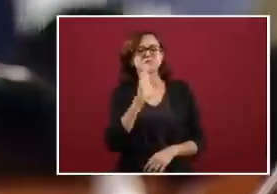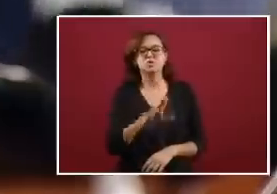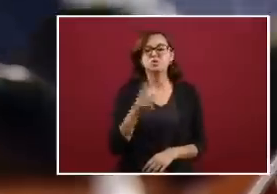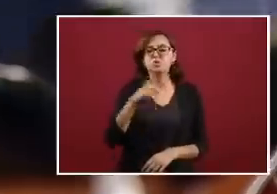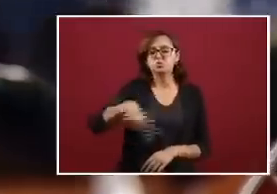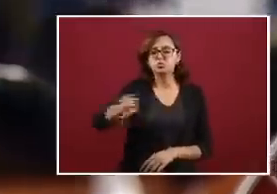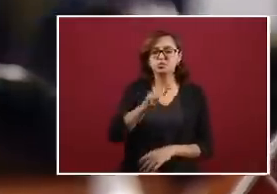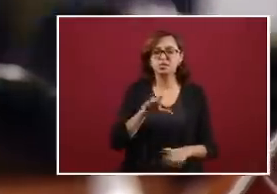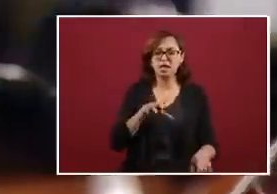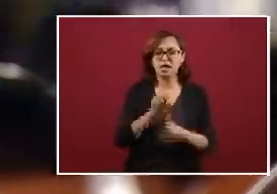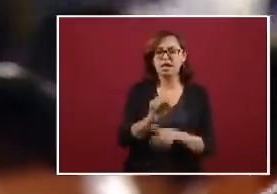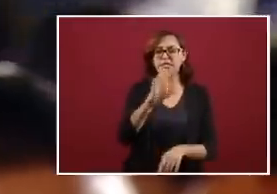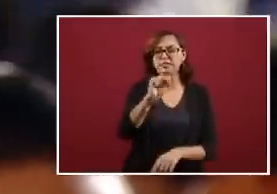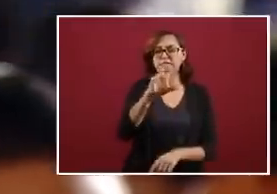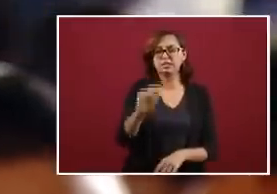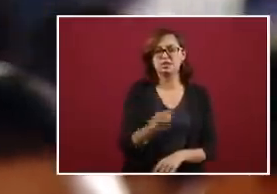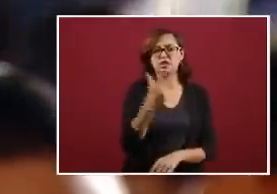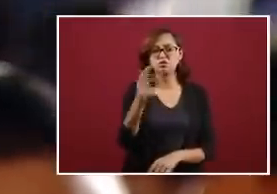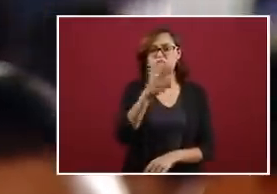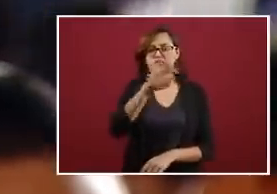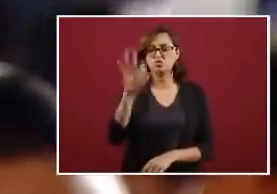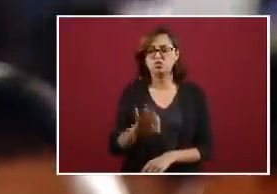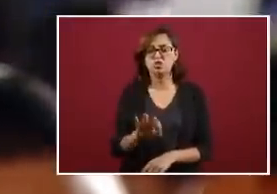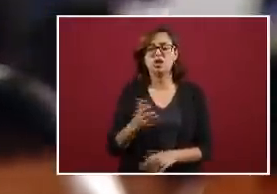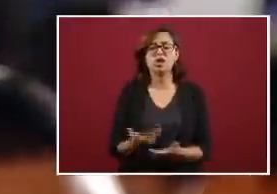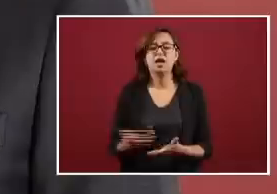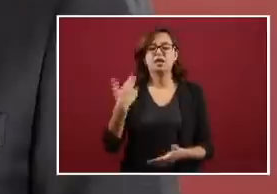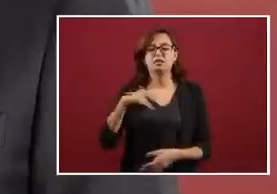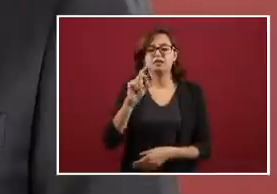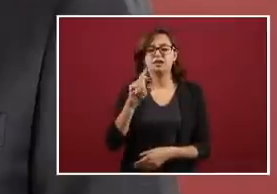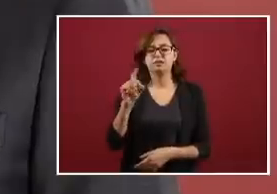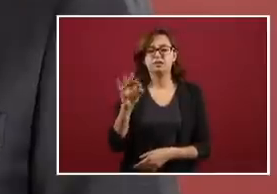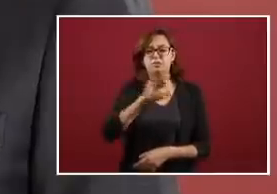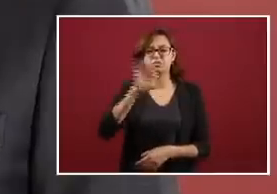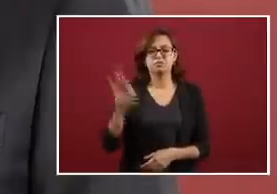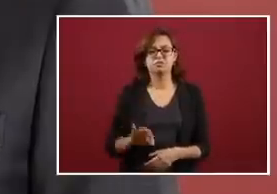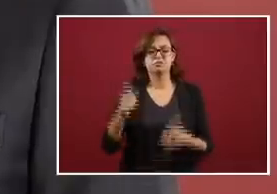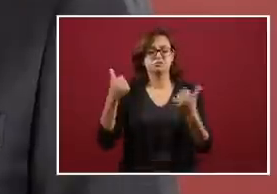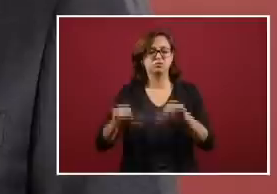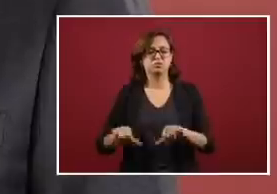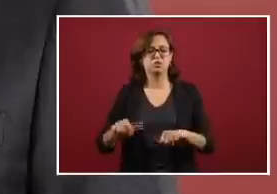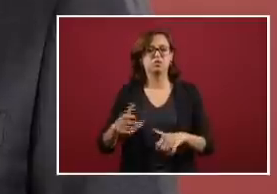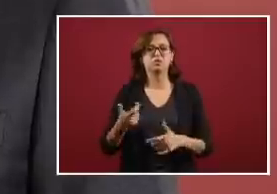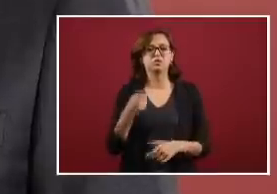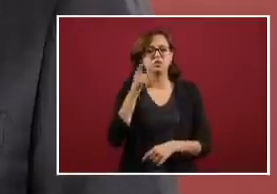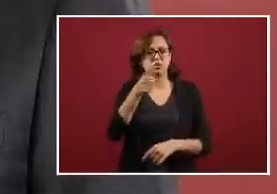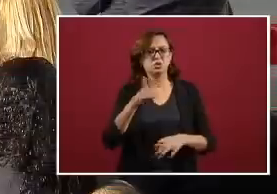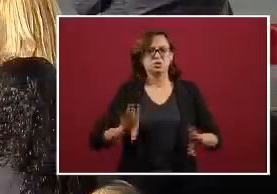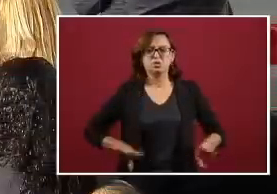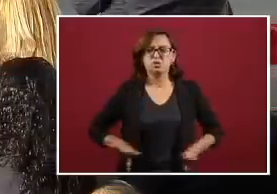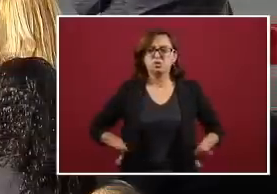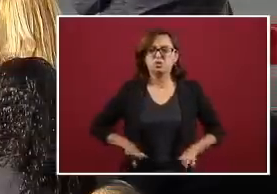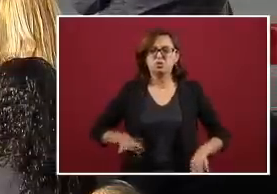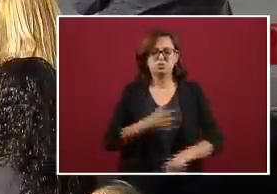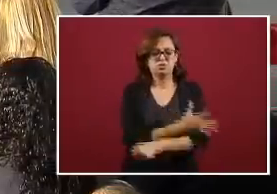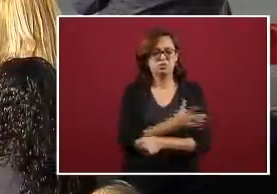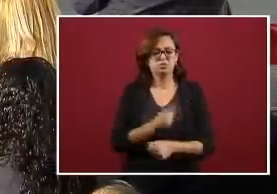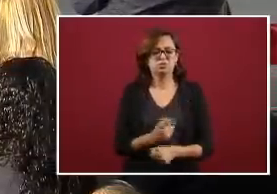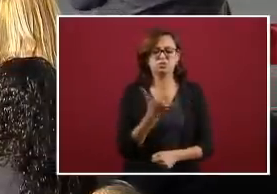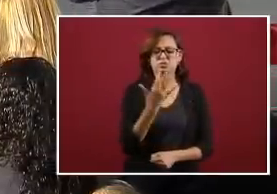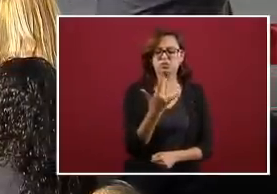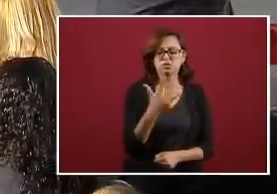el 68% en contra de un 30% de desaprobación. Su honestidad está pasando del 58